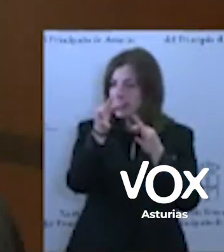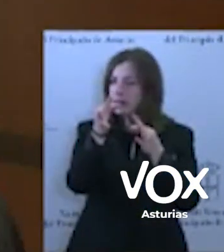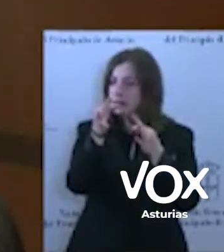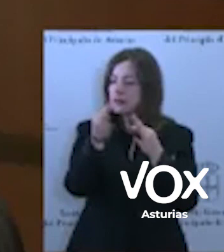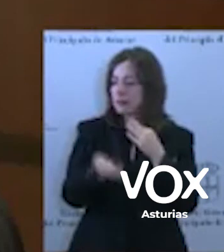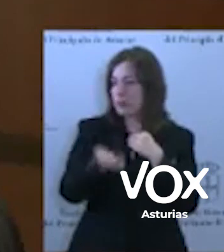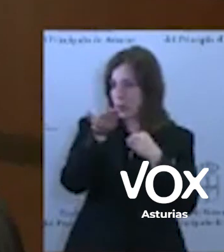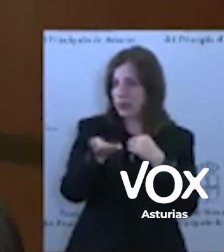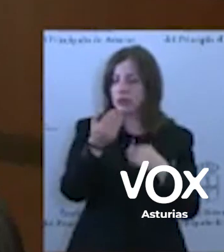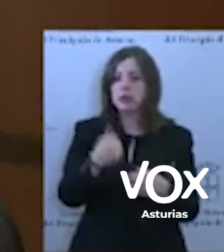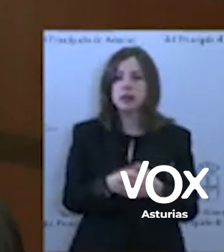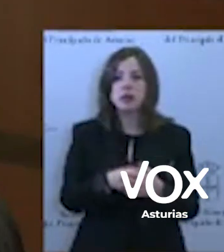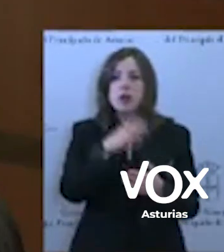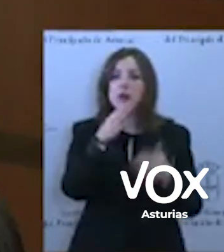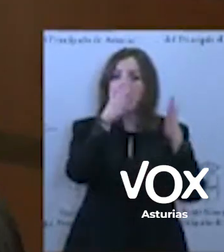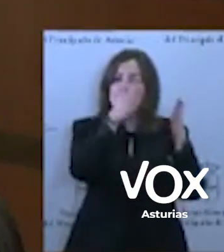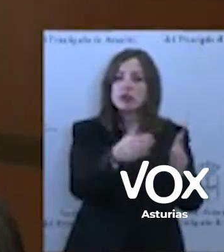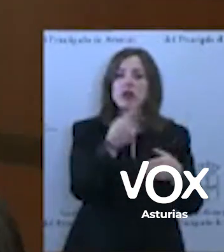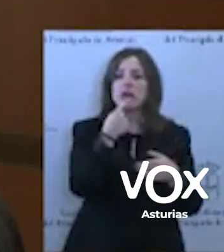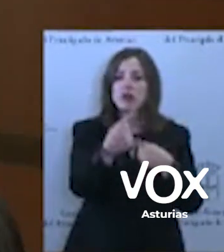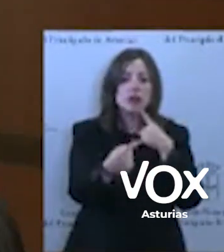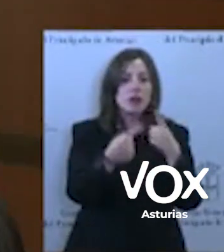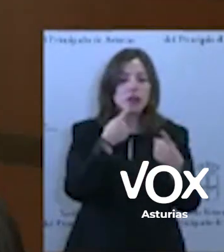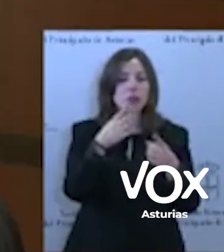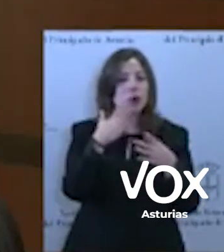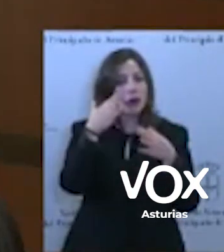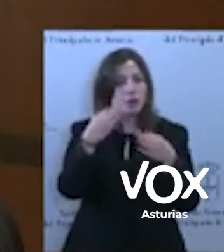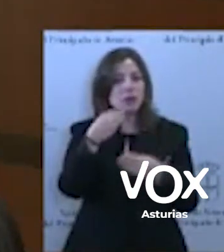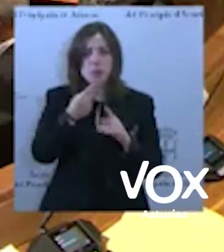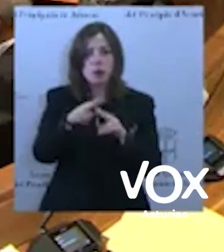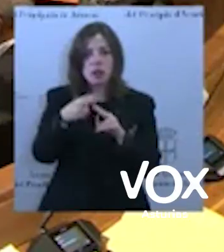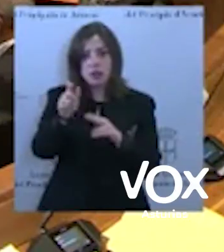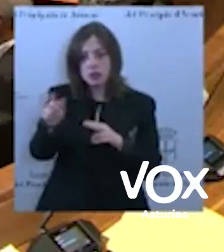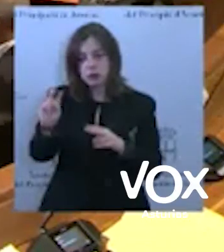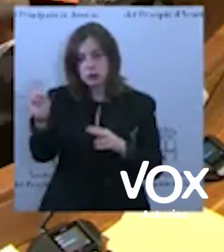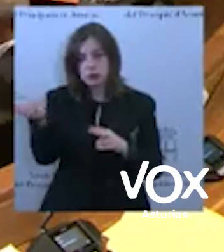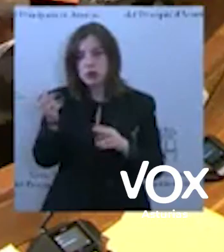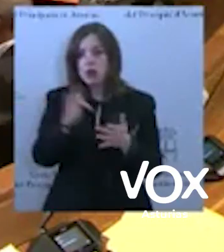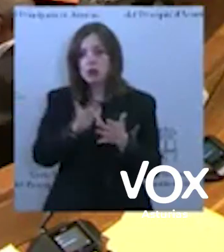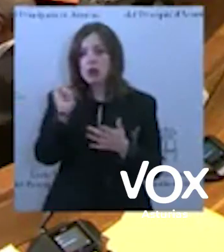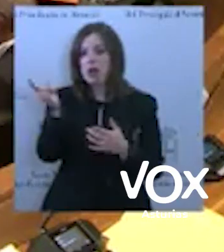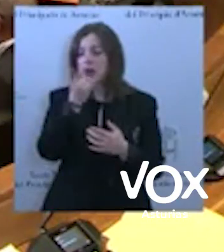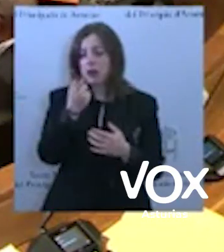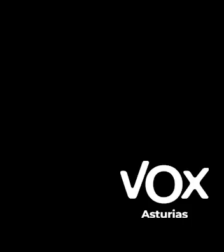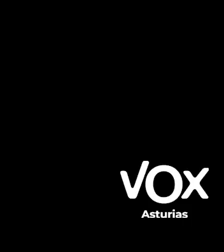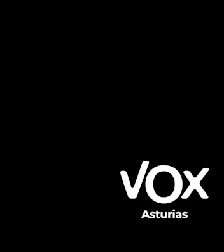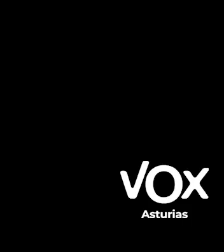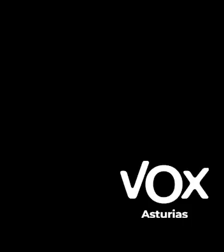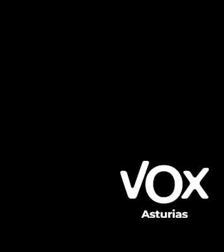poco de hechos, pero faltarle al compromiso a los niños de la educación especial... Efectivamente, me había comprometido a ir y no